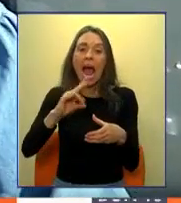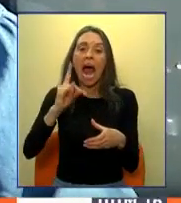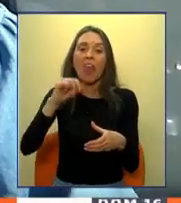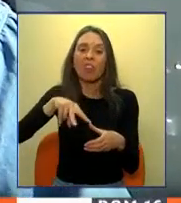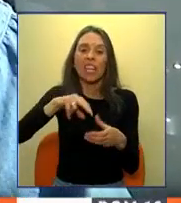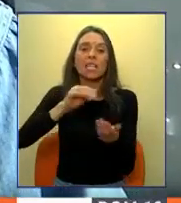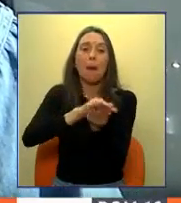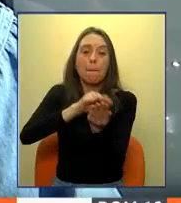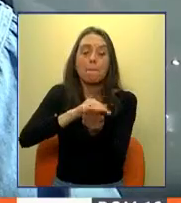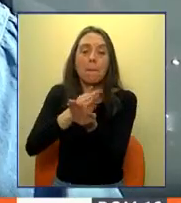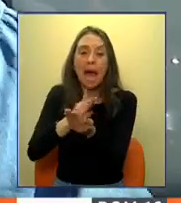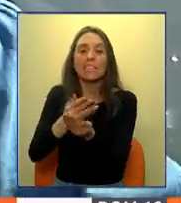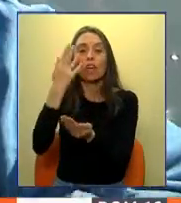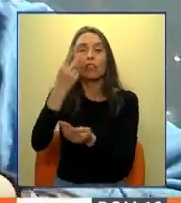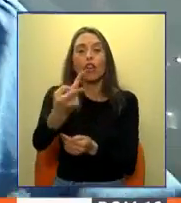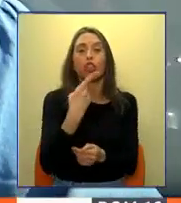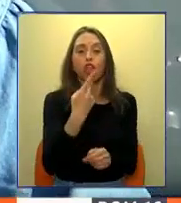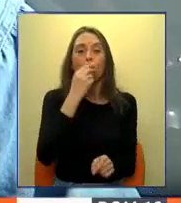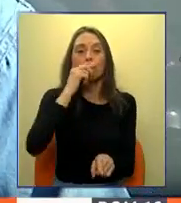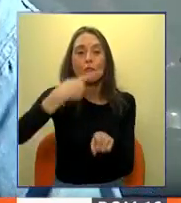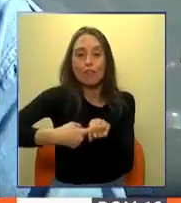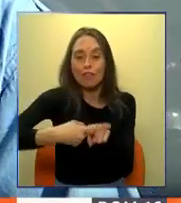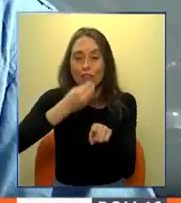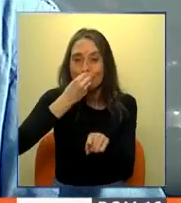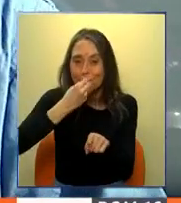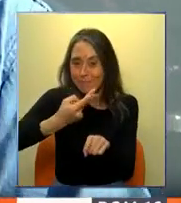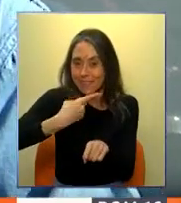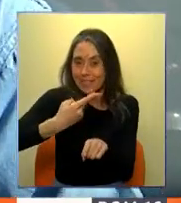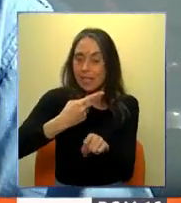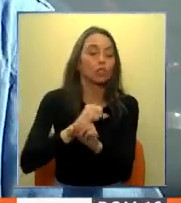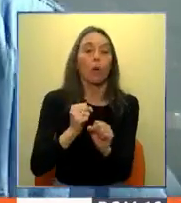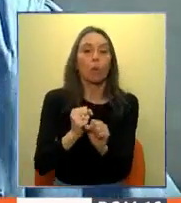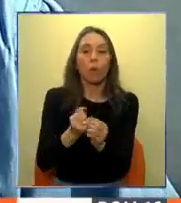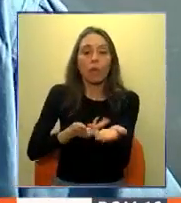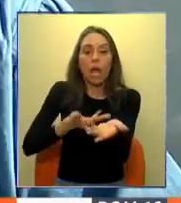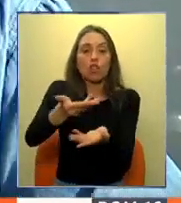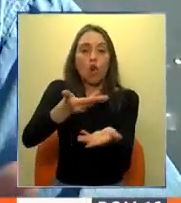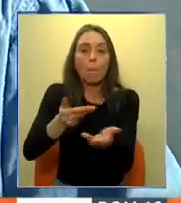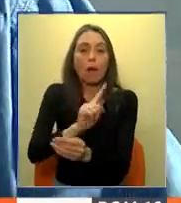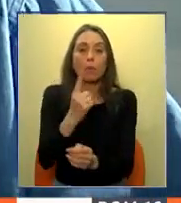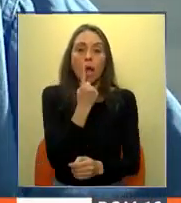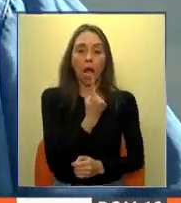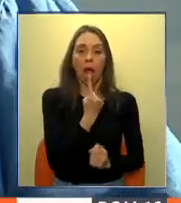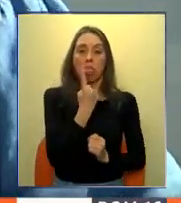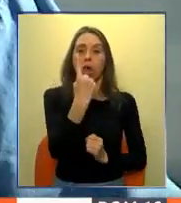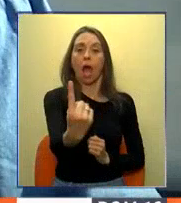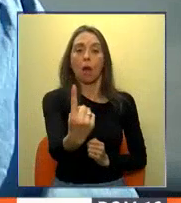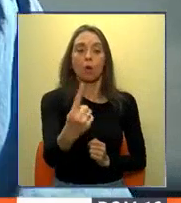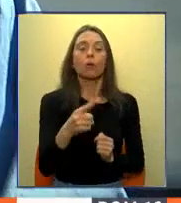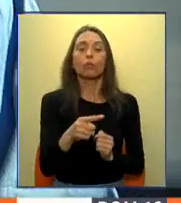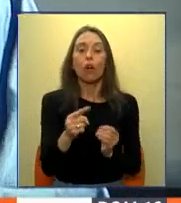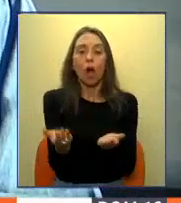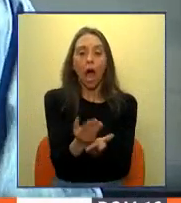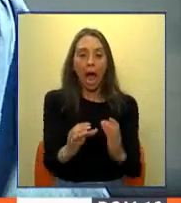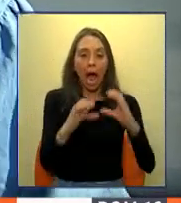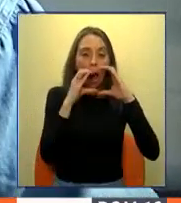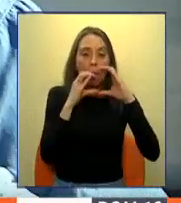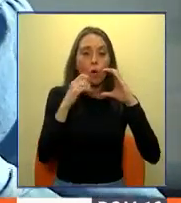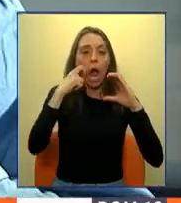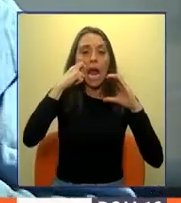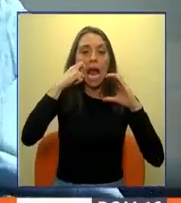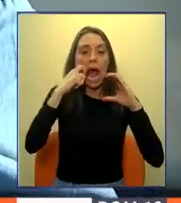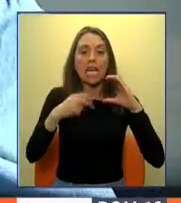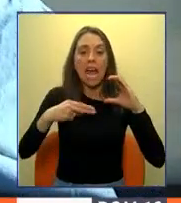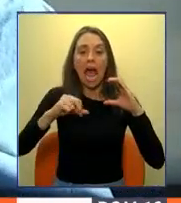marisco el cual se compartía, pero con las reglas también no se puede compartir comida. Tengo hamburguesa Angus, también nos tiramos un poco lo que es